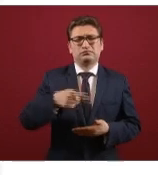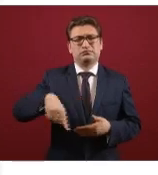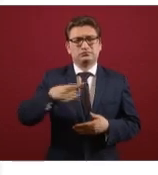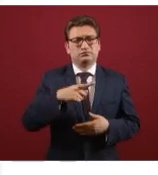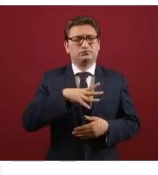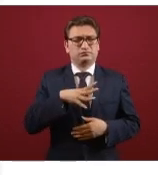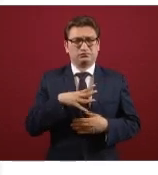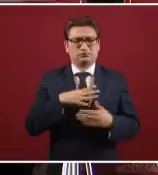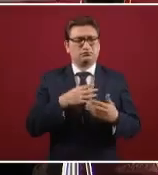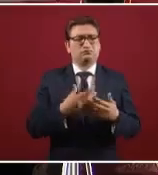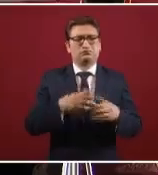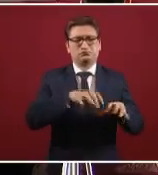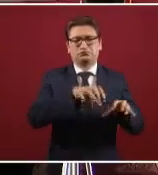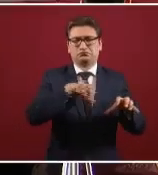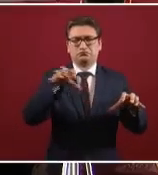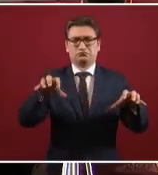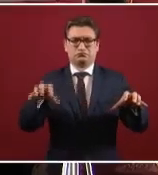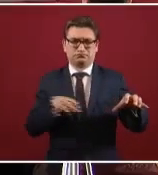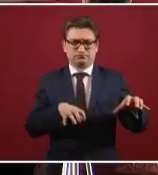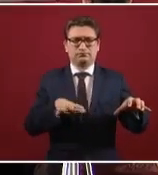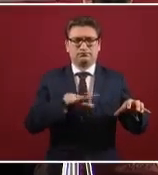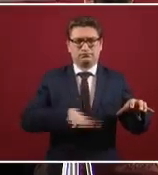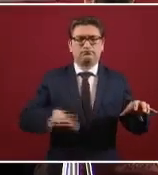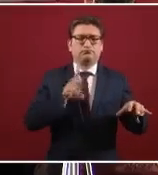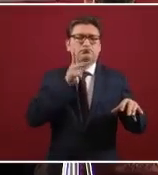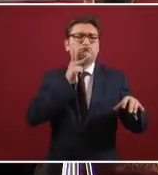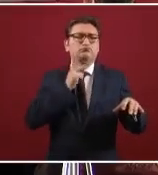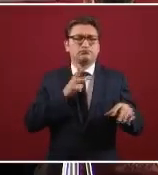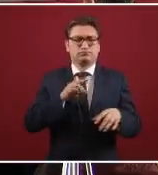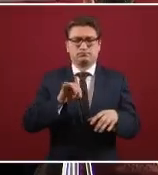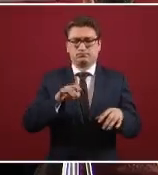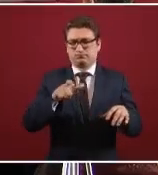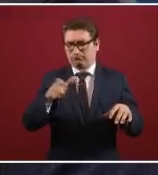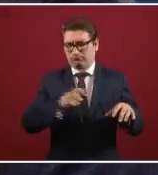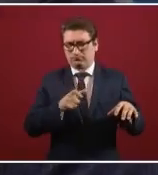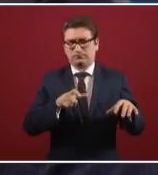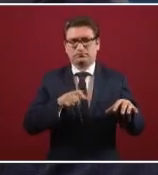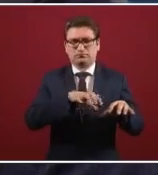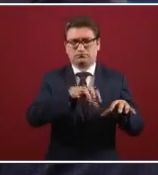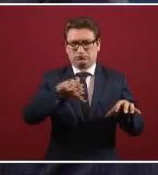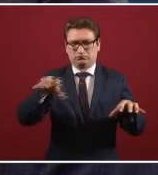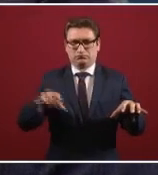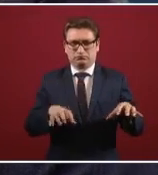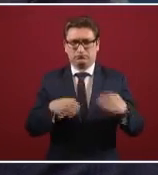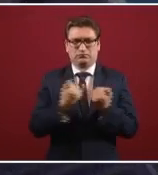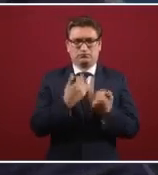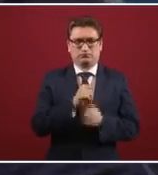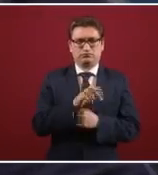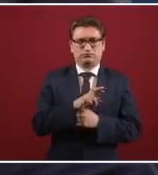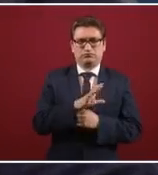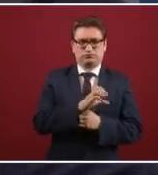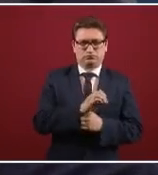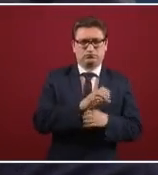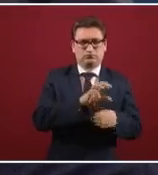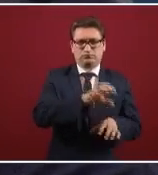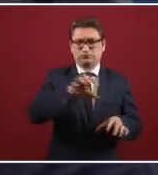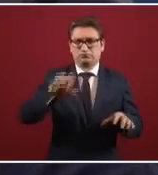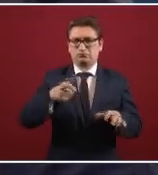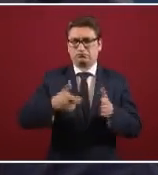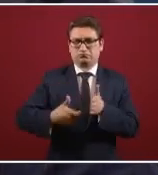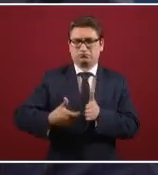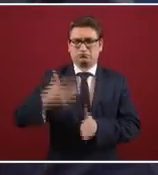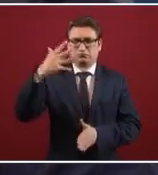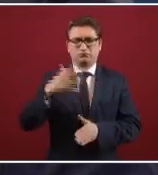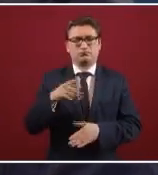varias gasolineras como franquicia pemex pero también operan otras como arco y el precio más alto